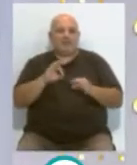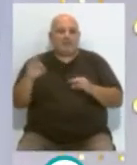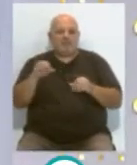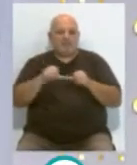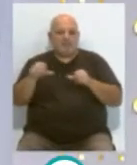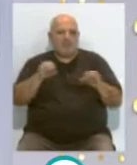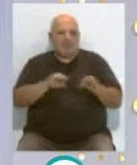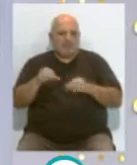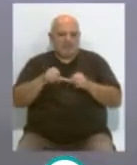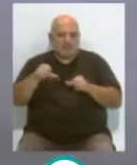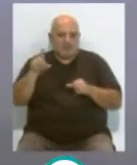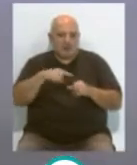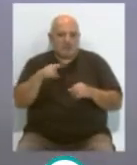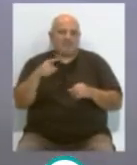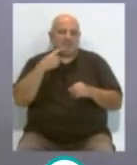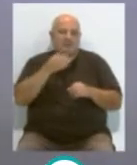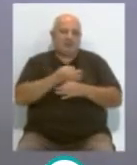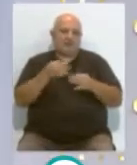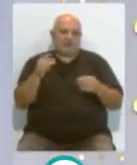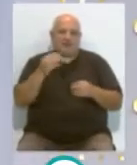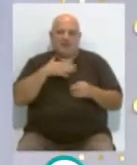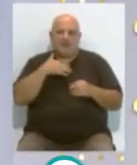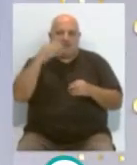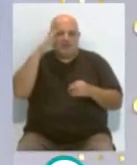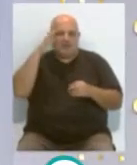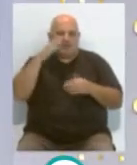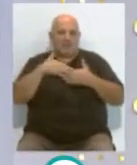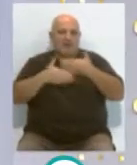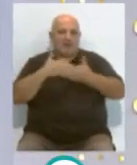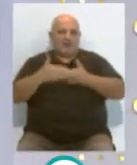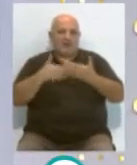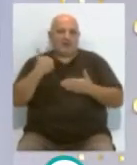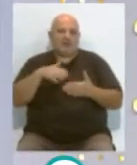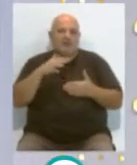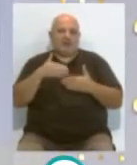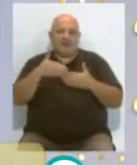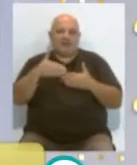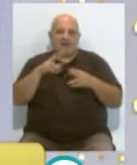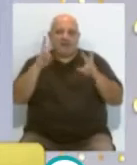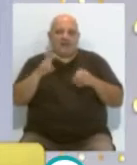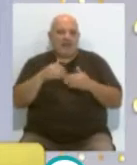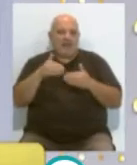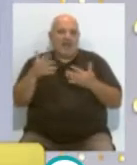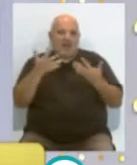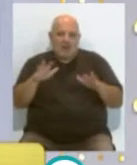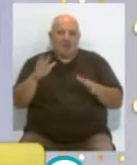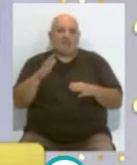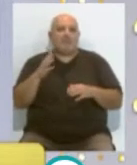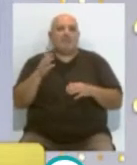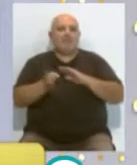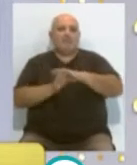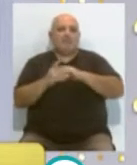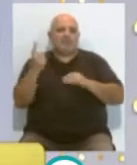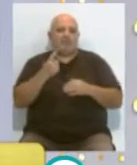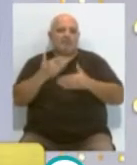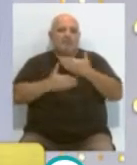la maquinaria. Eso digo yo, ¿no? Correcto, pues sí, muy ilusionado, sobre todo por el hecho, sobre todo, aunque sigamos en primer de todo, de que